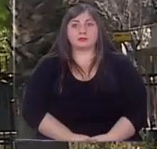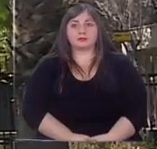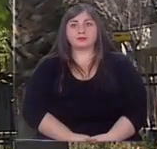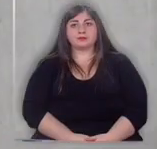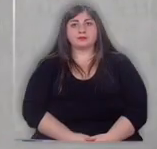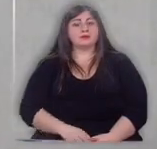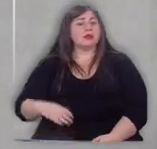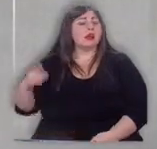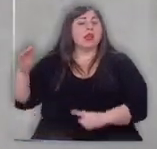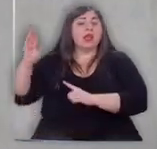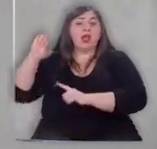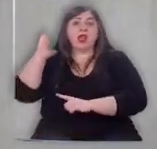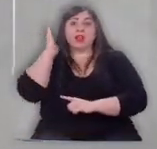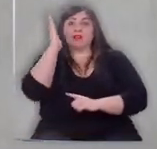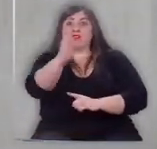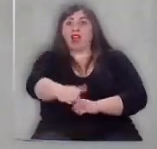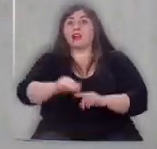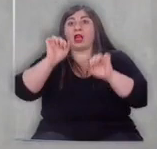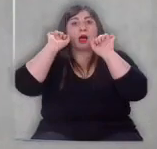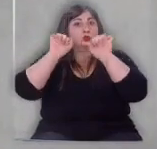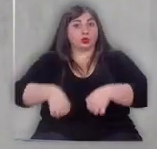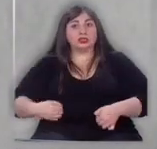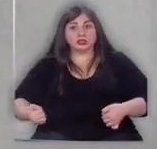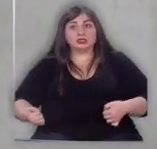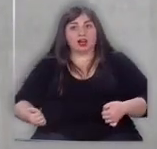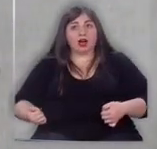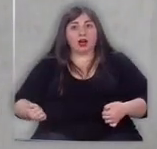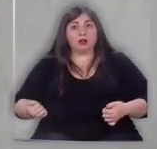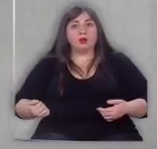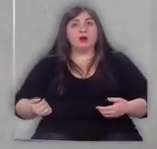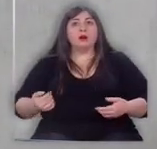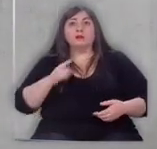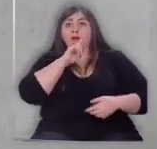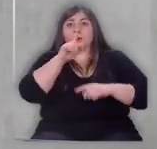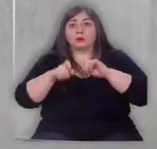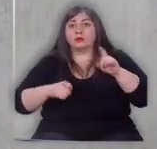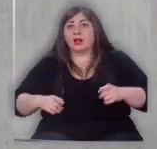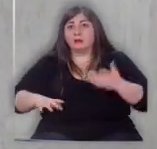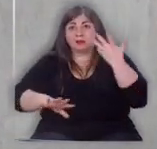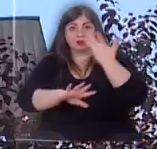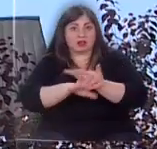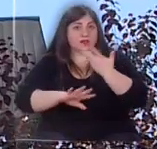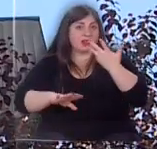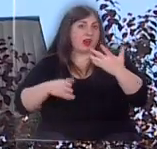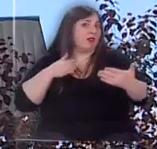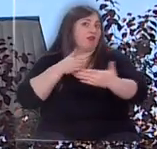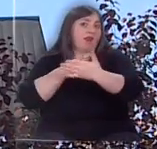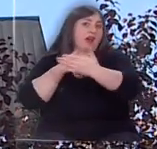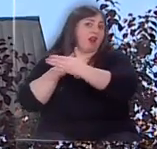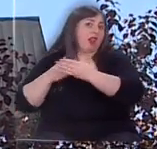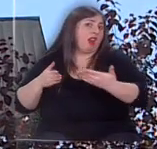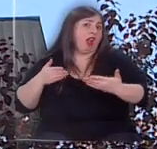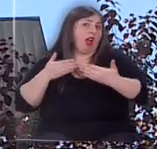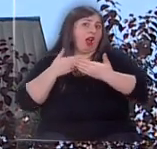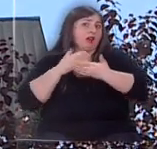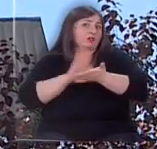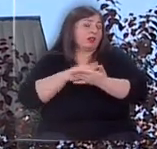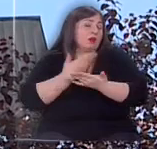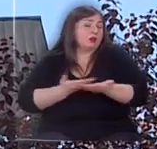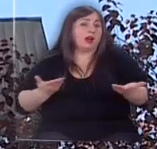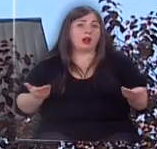El vuelo fue autorizado, consultamos si había, yo le digo barrera, pero esto, sanitaria,